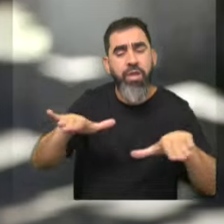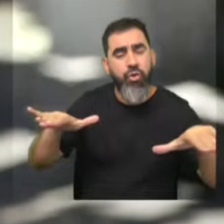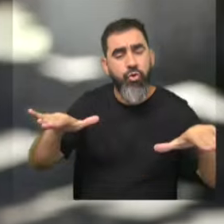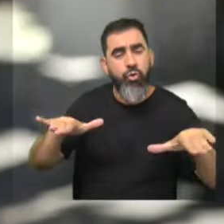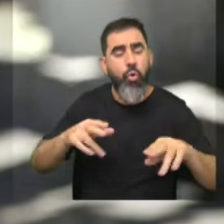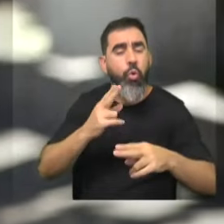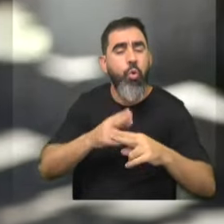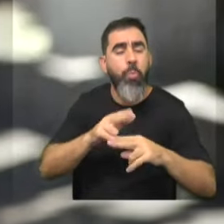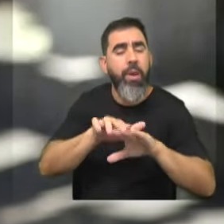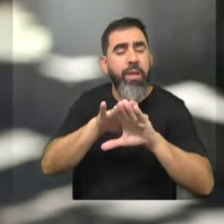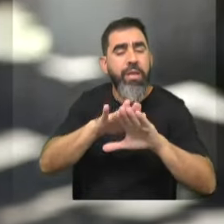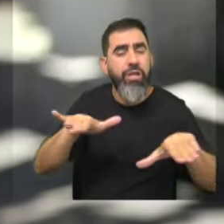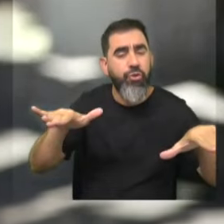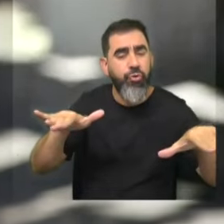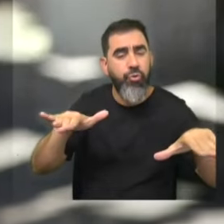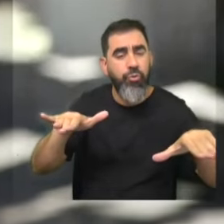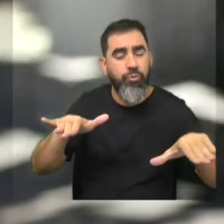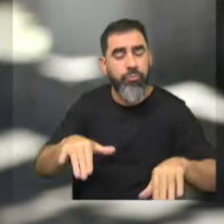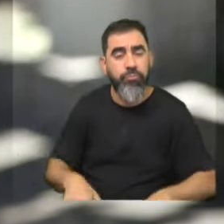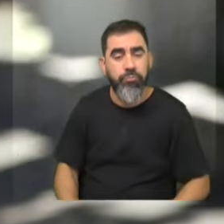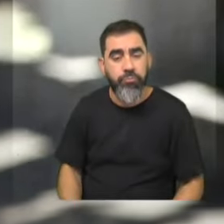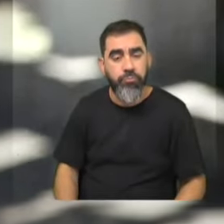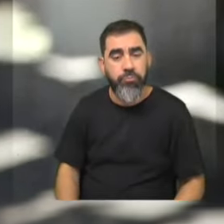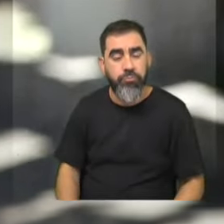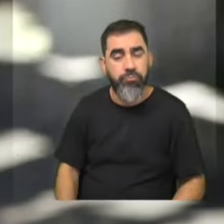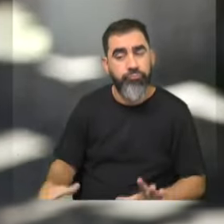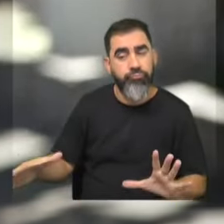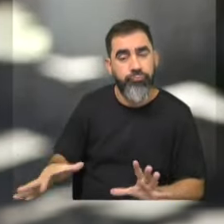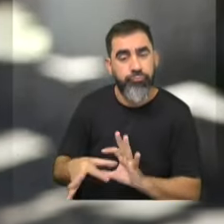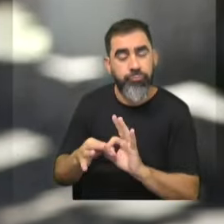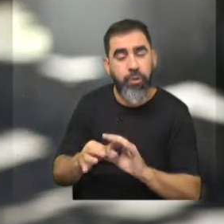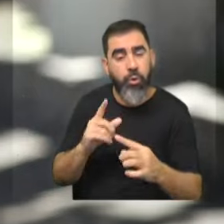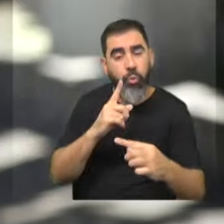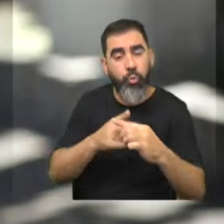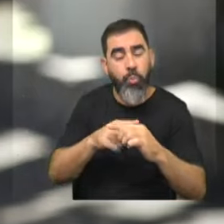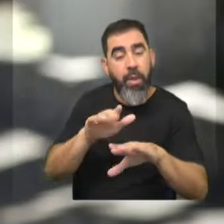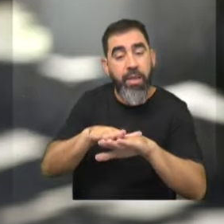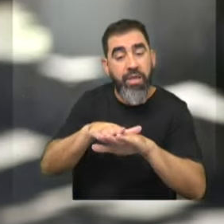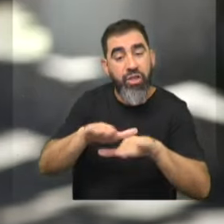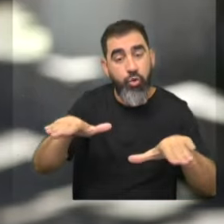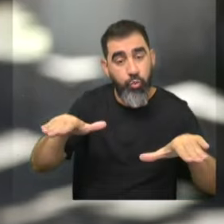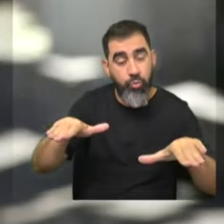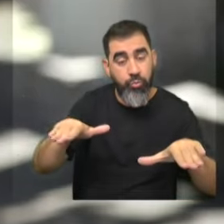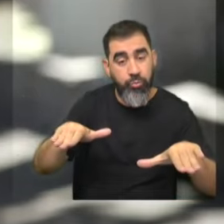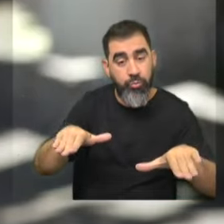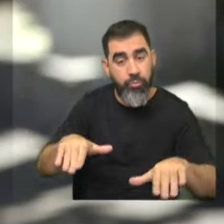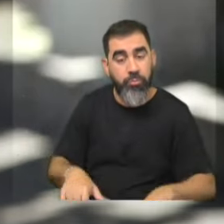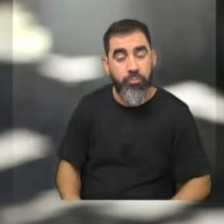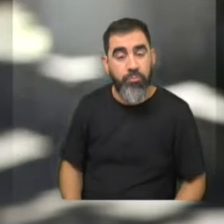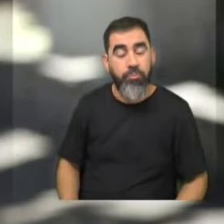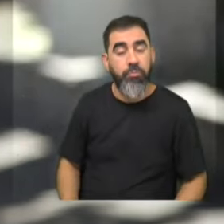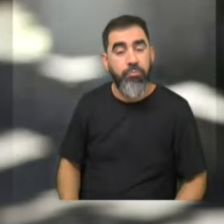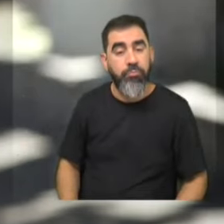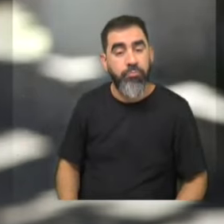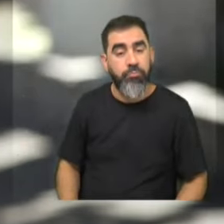el niño exprime limón, que podemos encontrar generalmente vinculadas a tumbas de niños. Era una